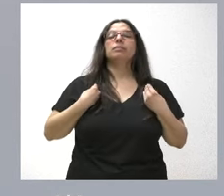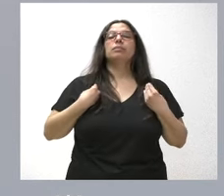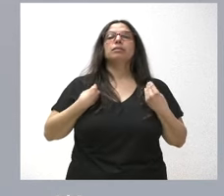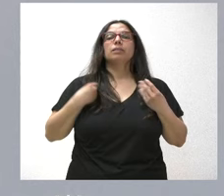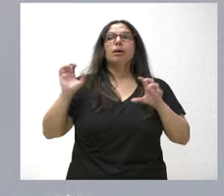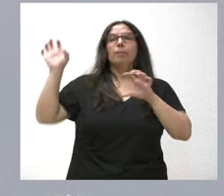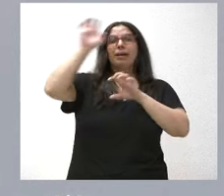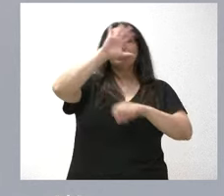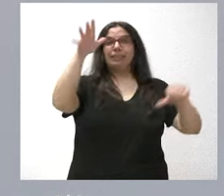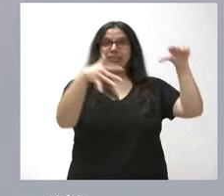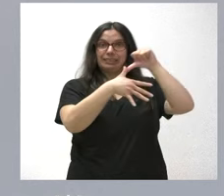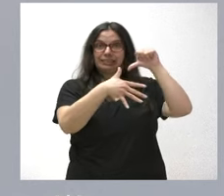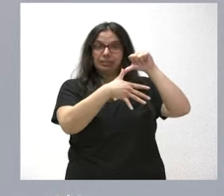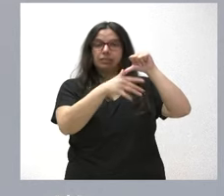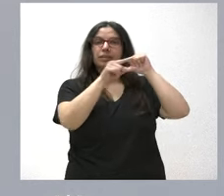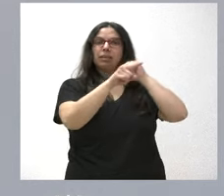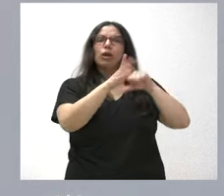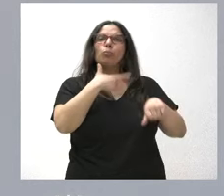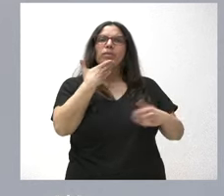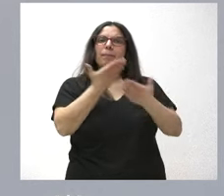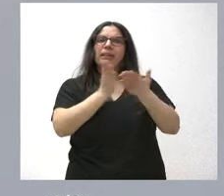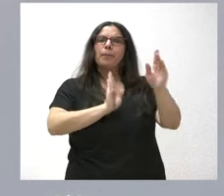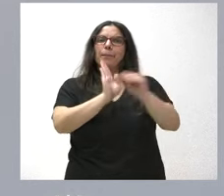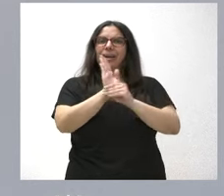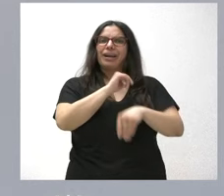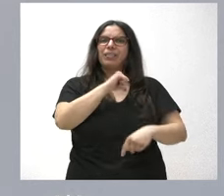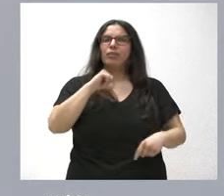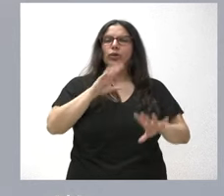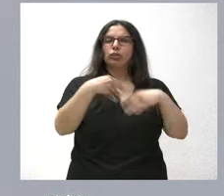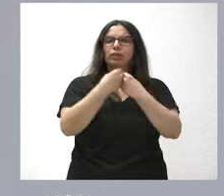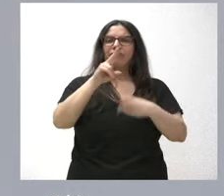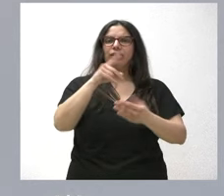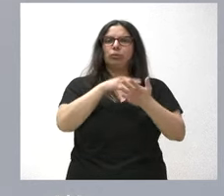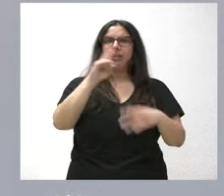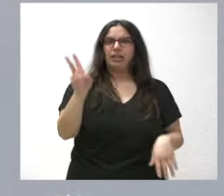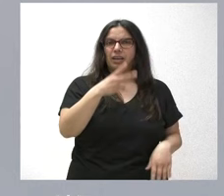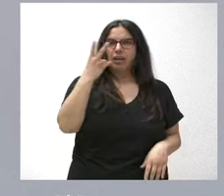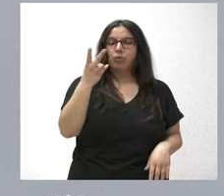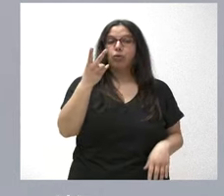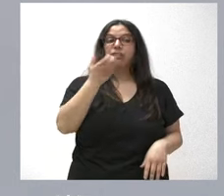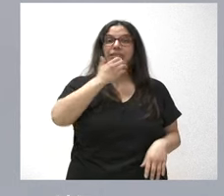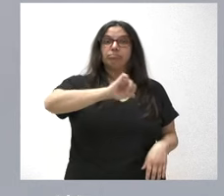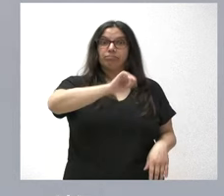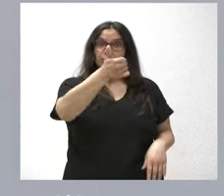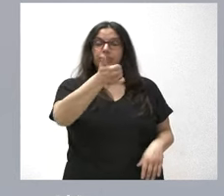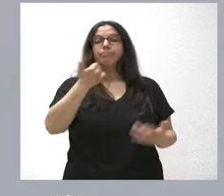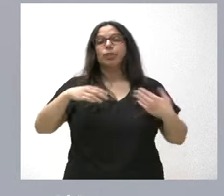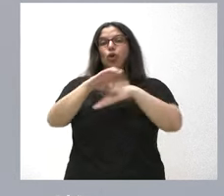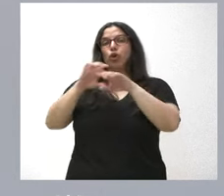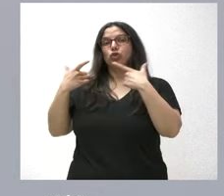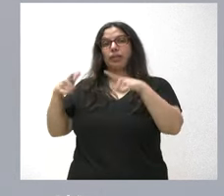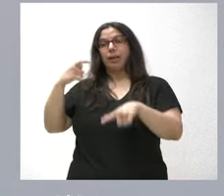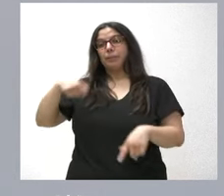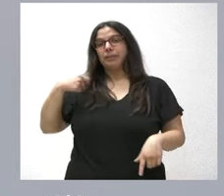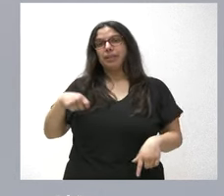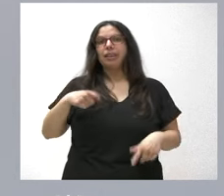de Iberoamérica que podrán optar a una beca individual de 21.000 euros. Mediante la financiación de esta beca, la Consejería de Presidencia